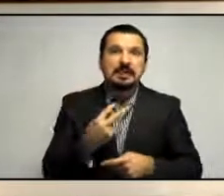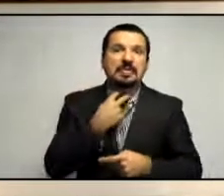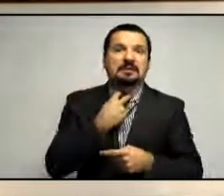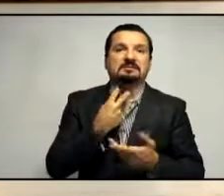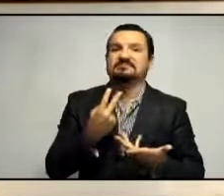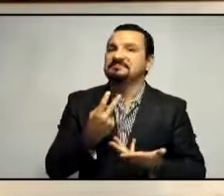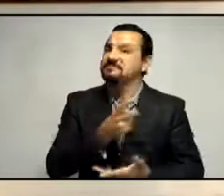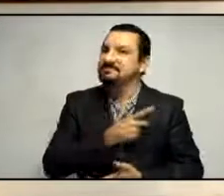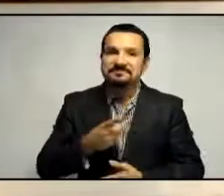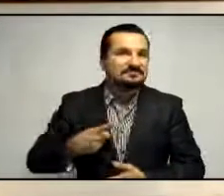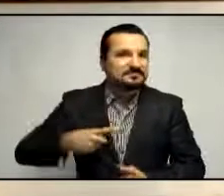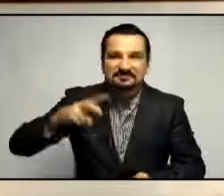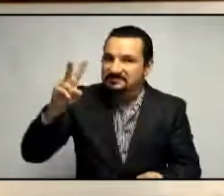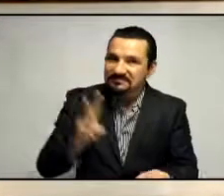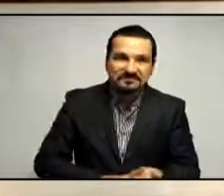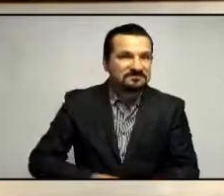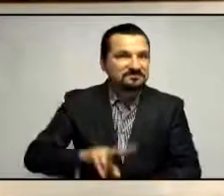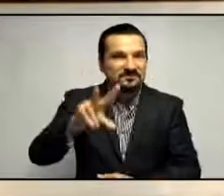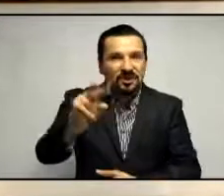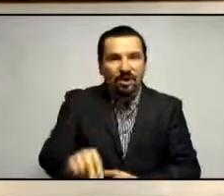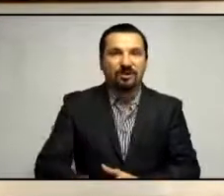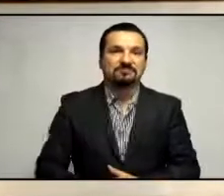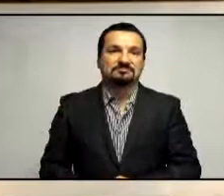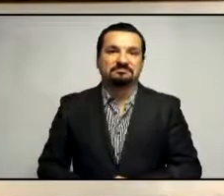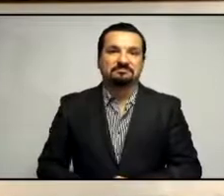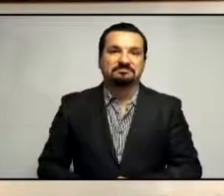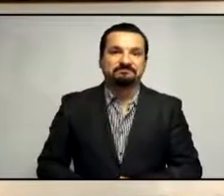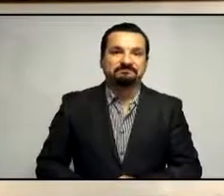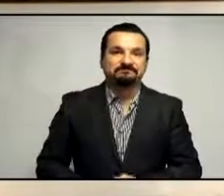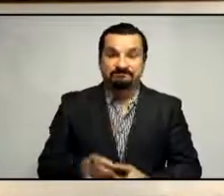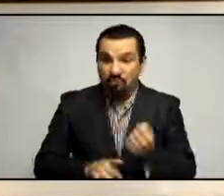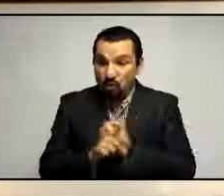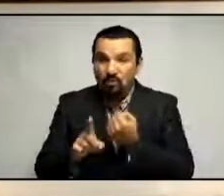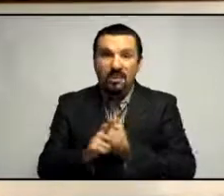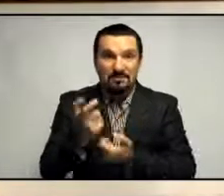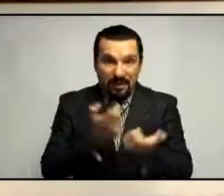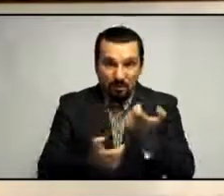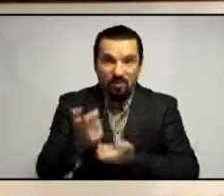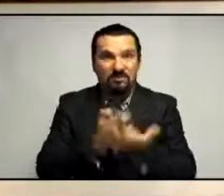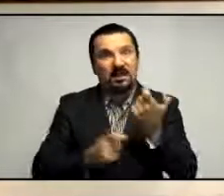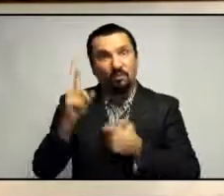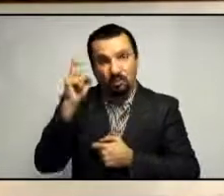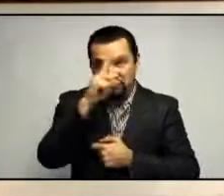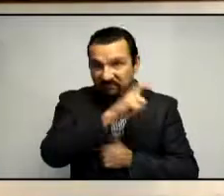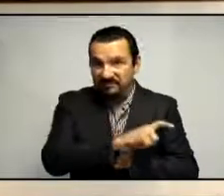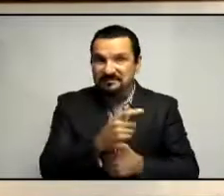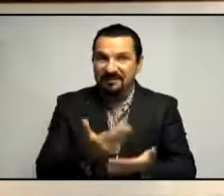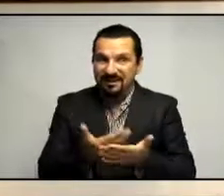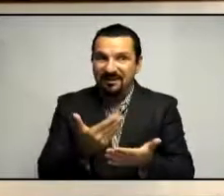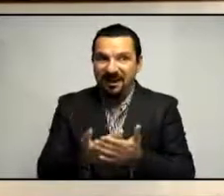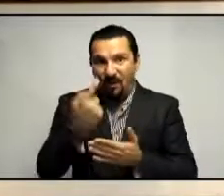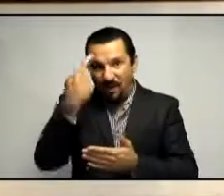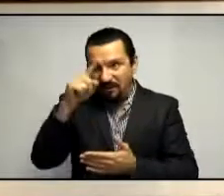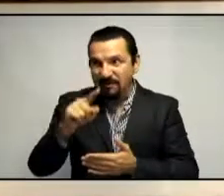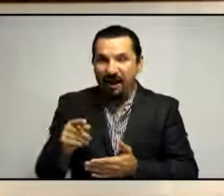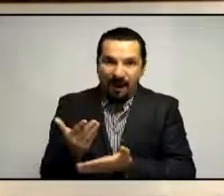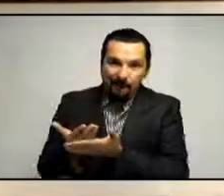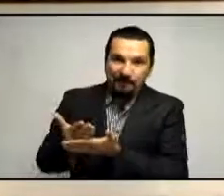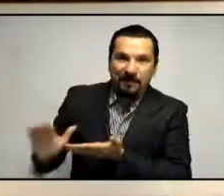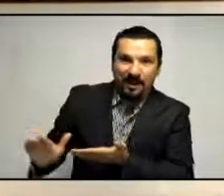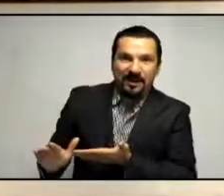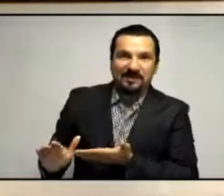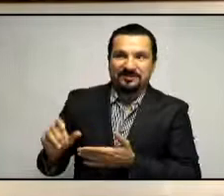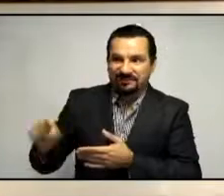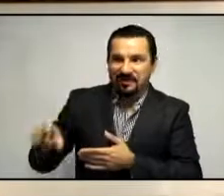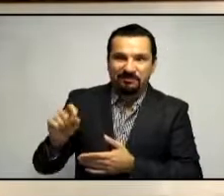No se vale. La situación económica ya está muy difícil como para que además se